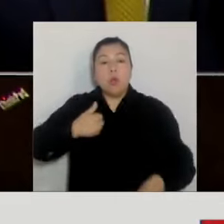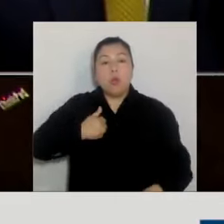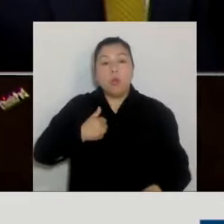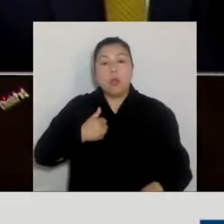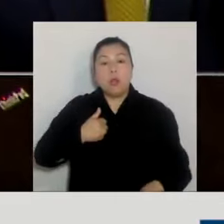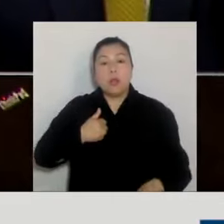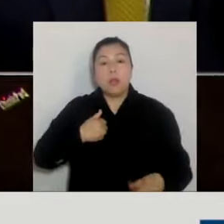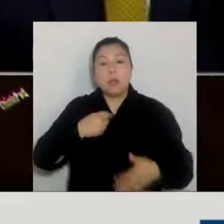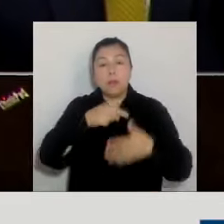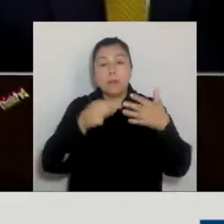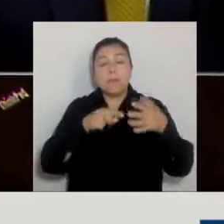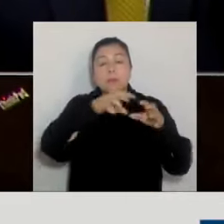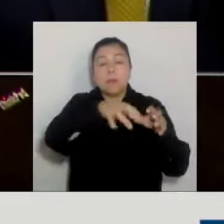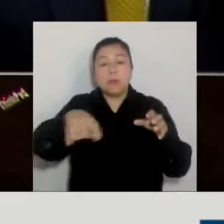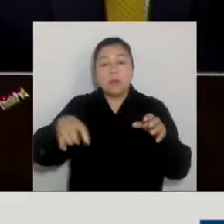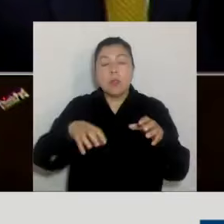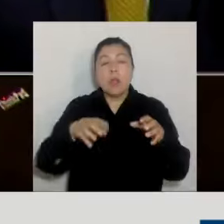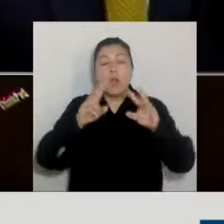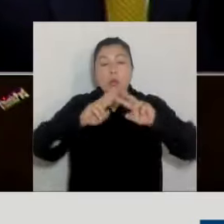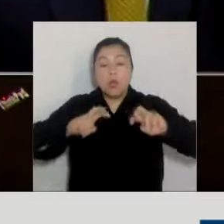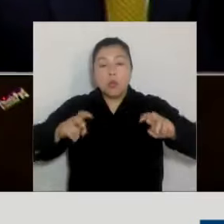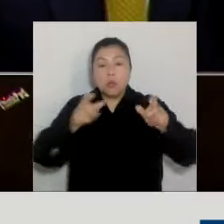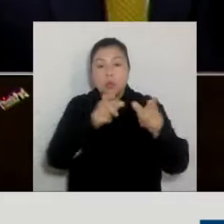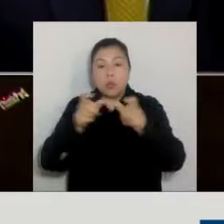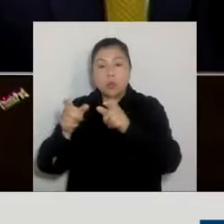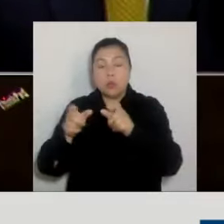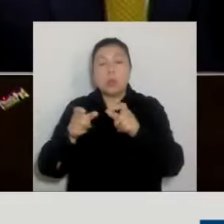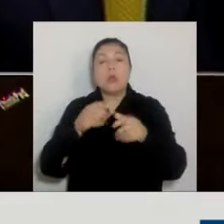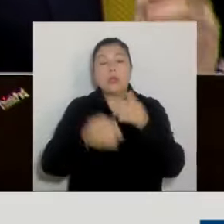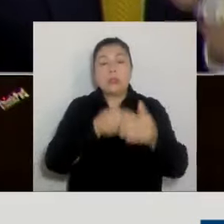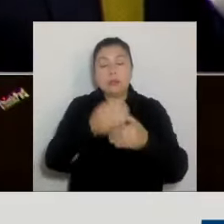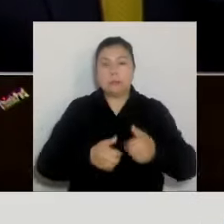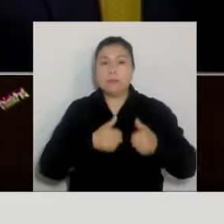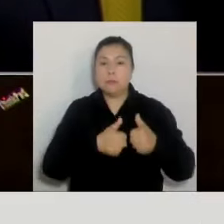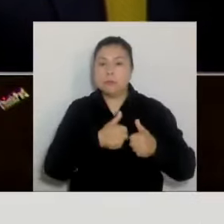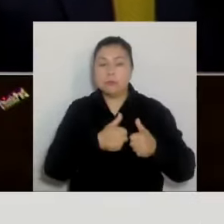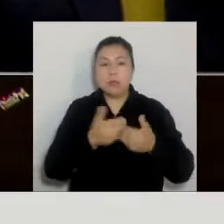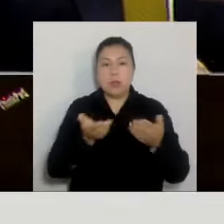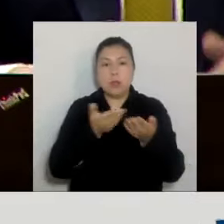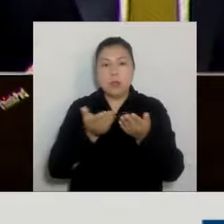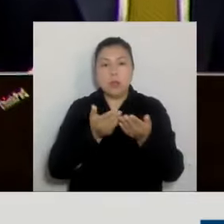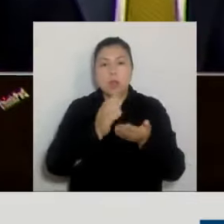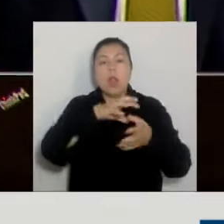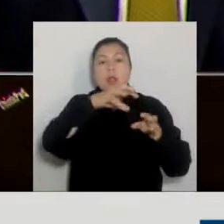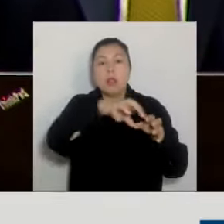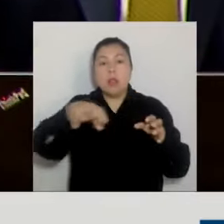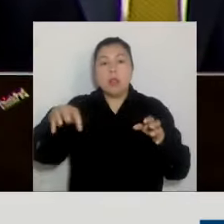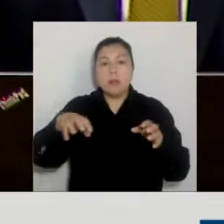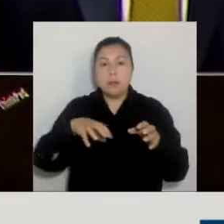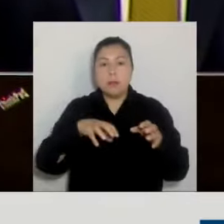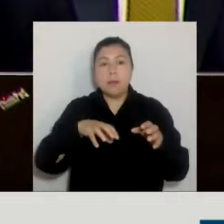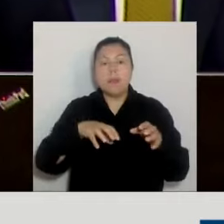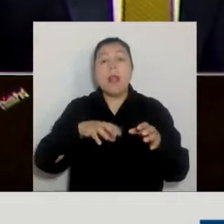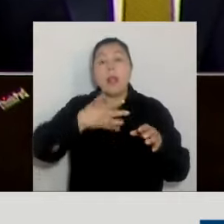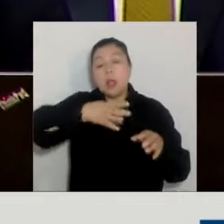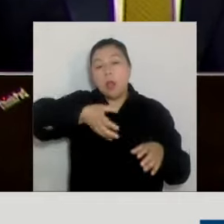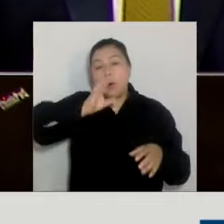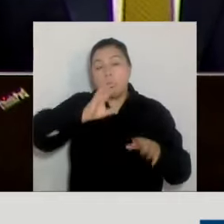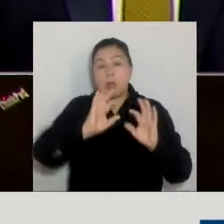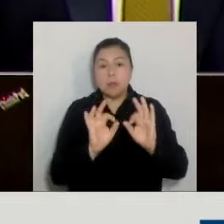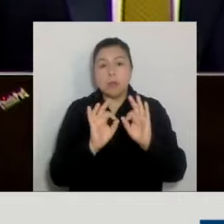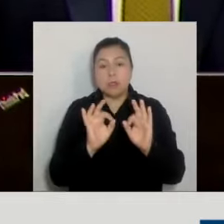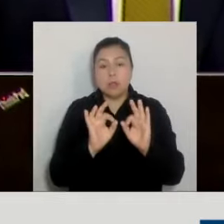sectoriales la fiscalización coordinación operatividad y funcionamiento de los servicios de distribución eléctrica y agua potable especialmente